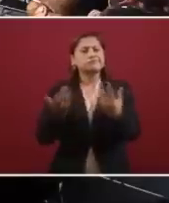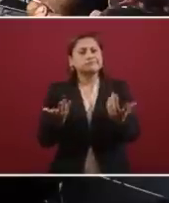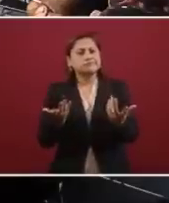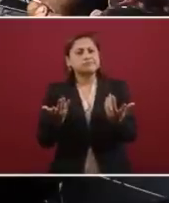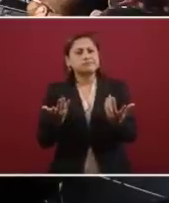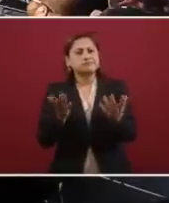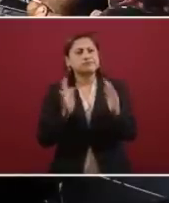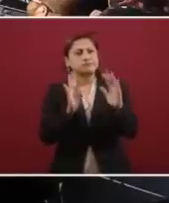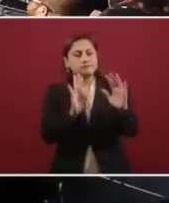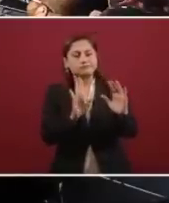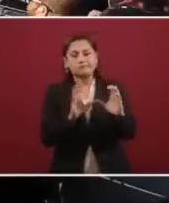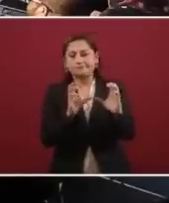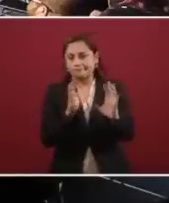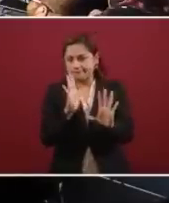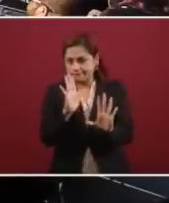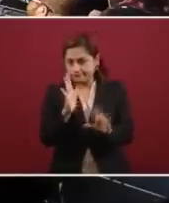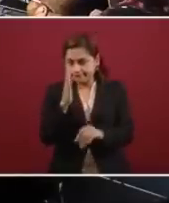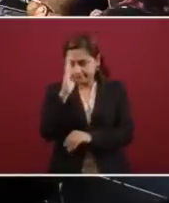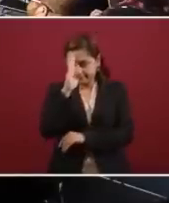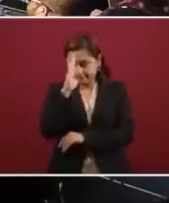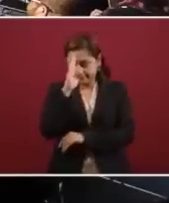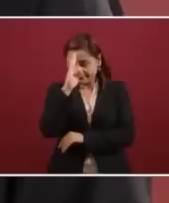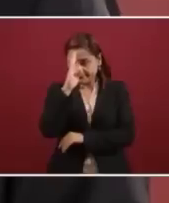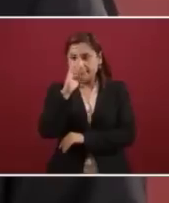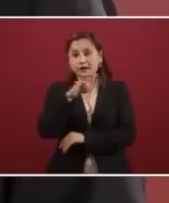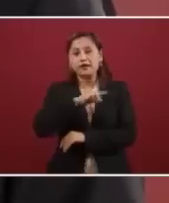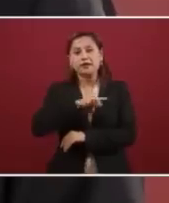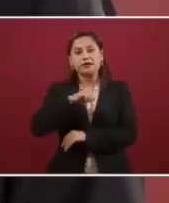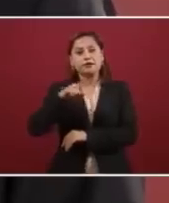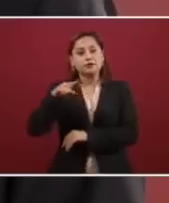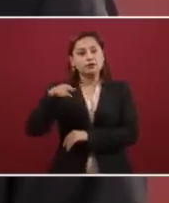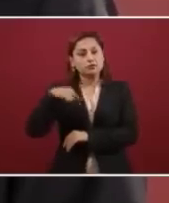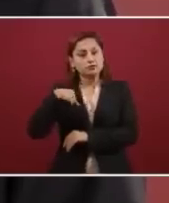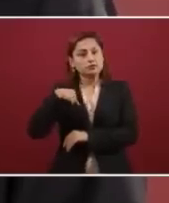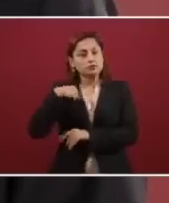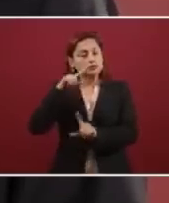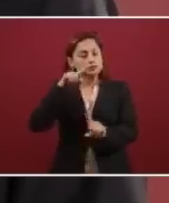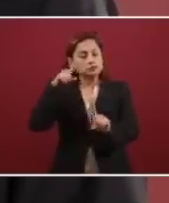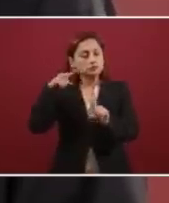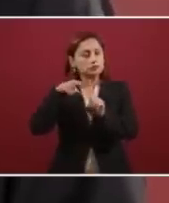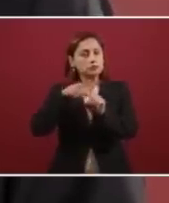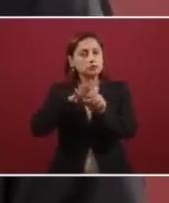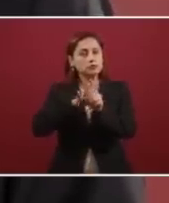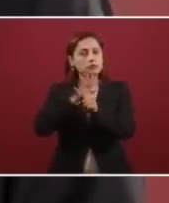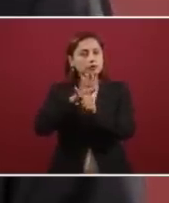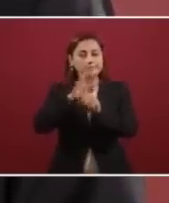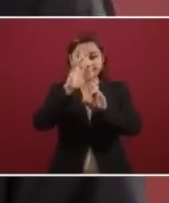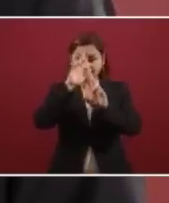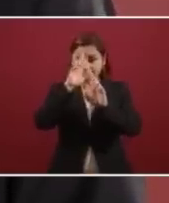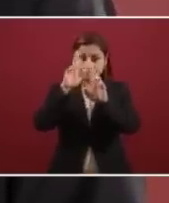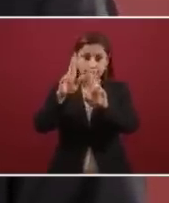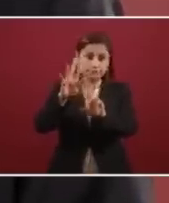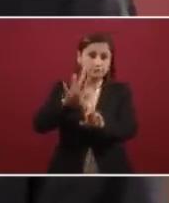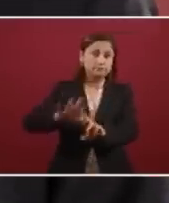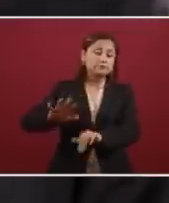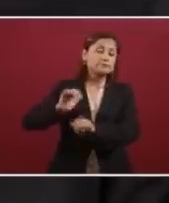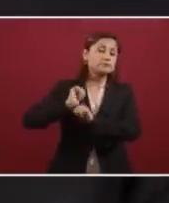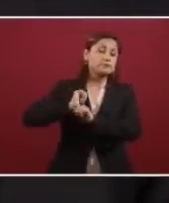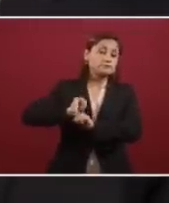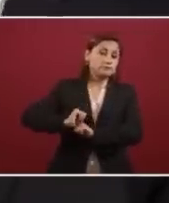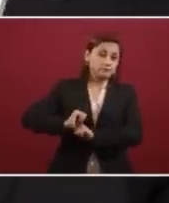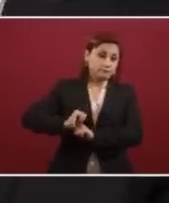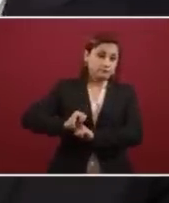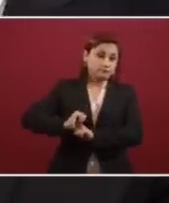sostenemos es que debe de haber respeto a las autoridades no apostar a